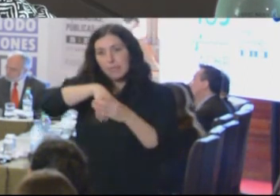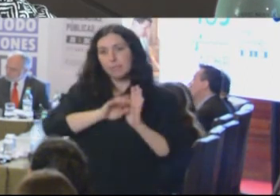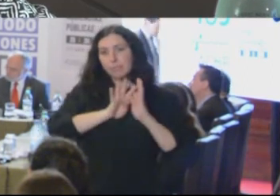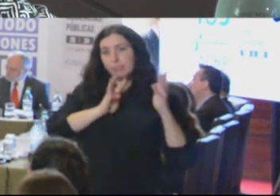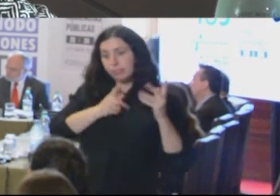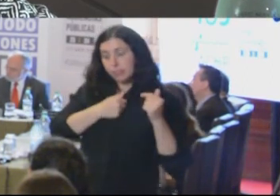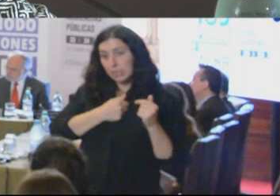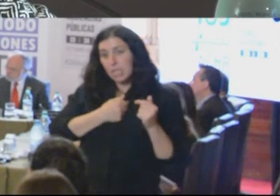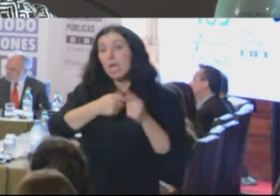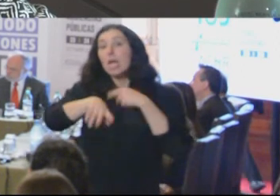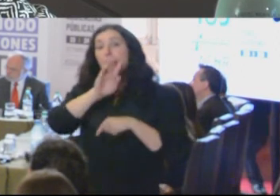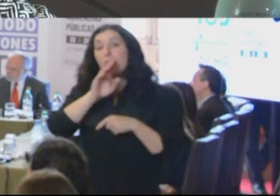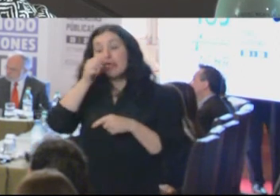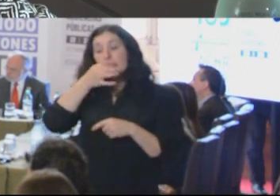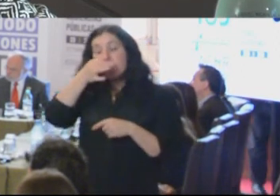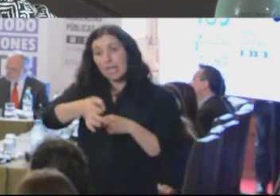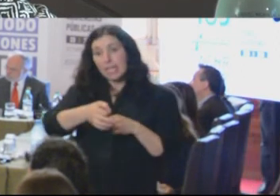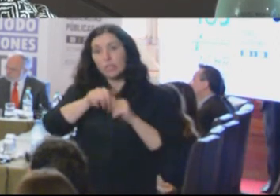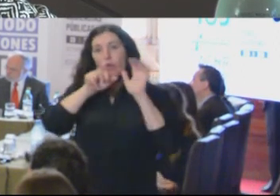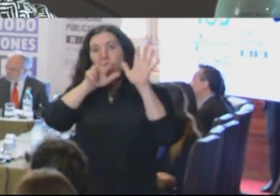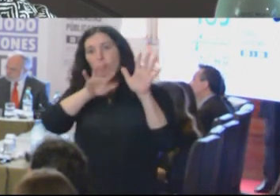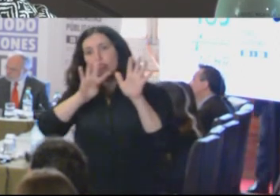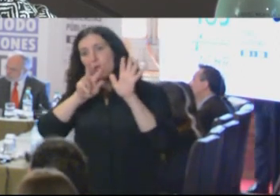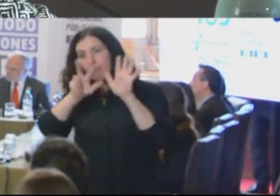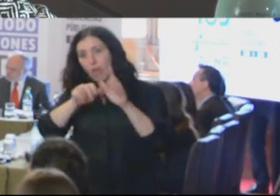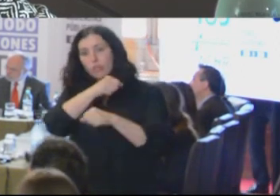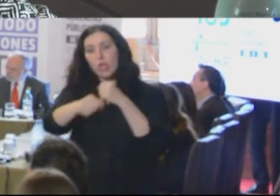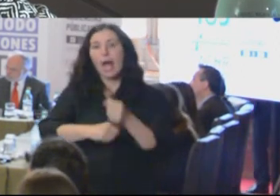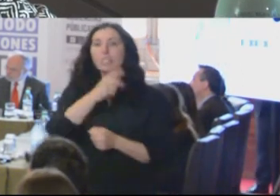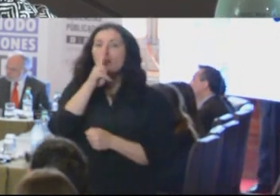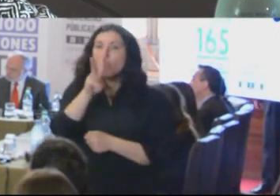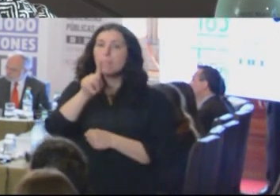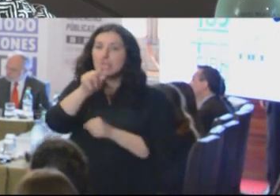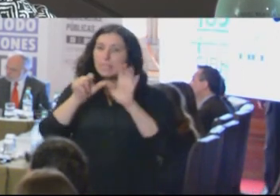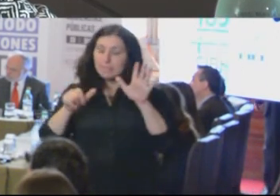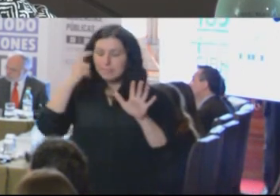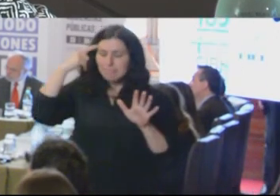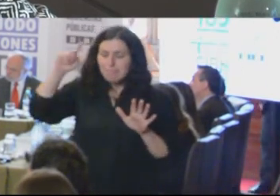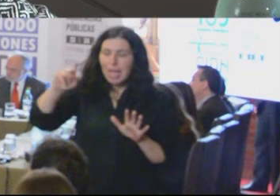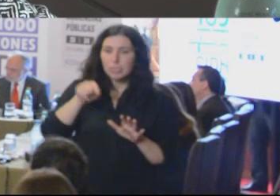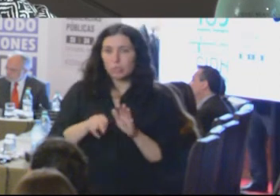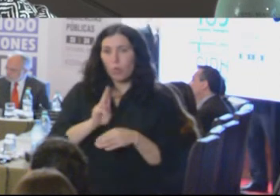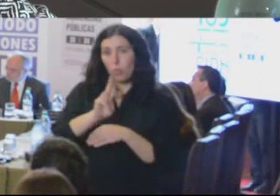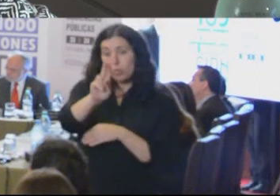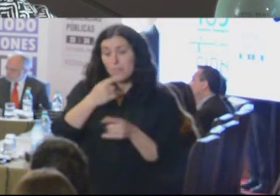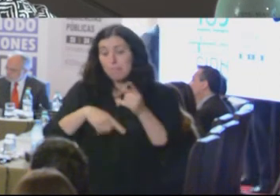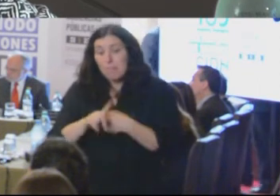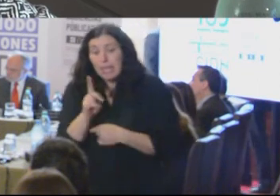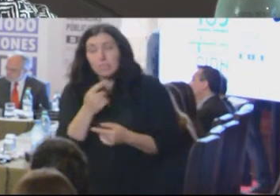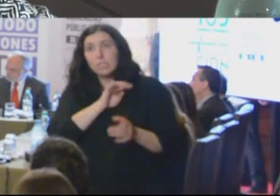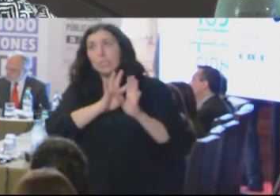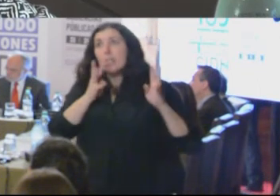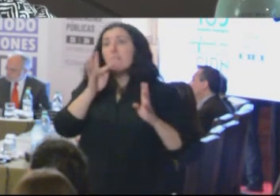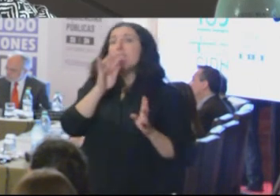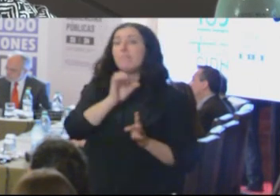el decreto 8 98 de 2017 creó esta unidad pero en virtud de la intervención del fiscal